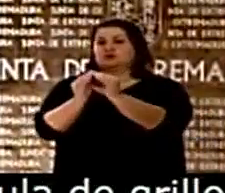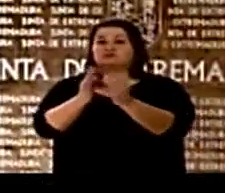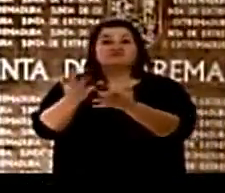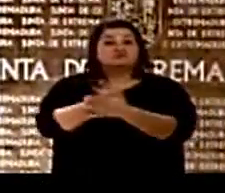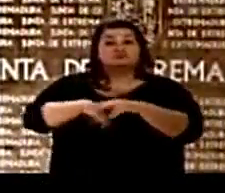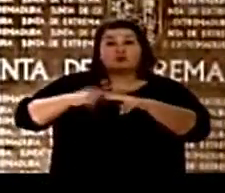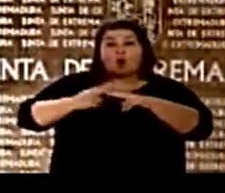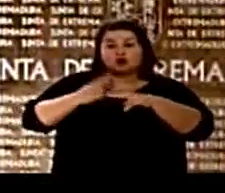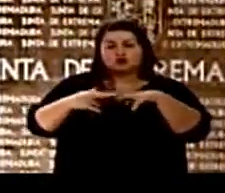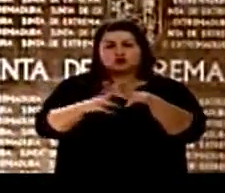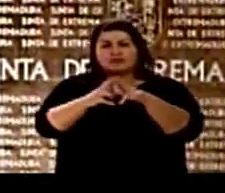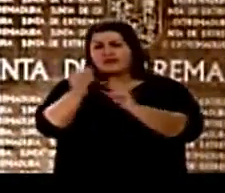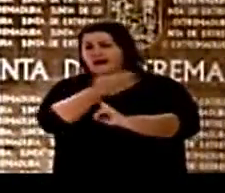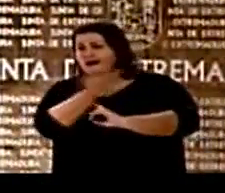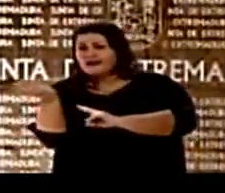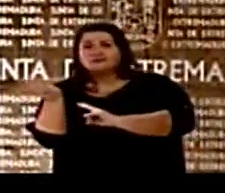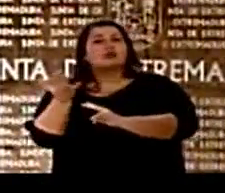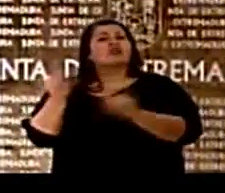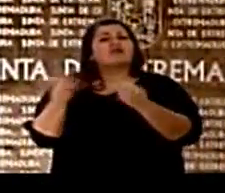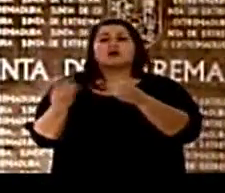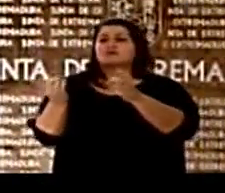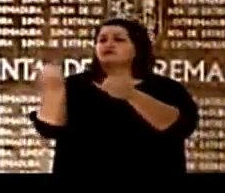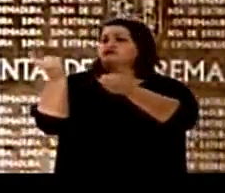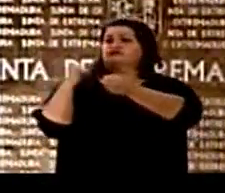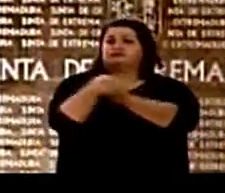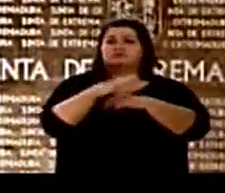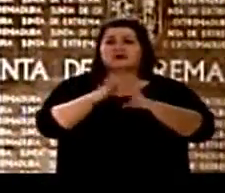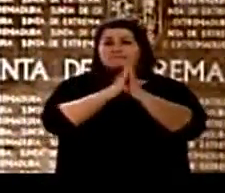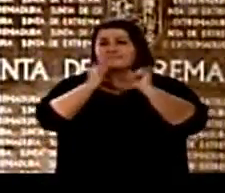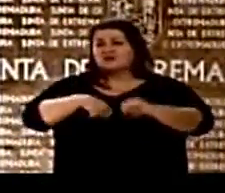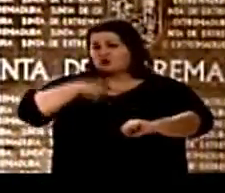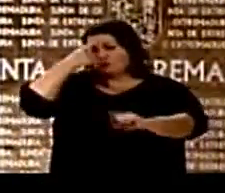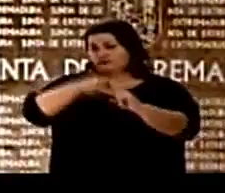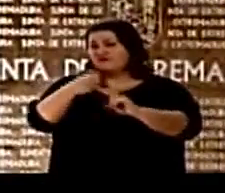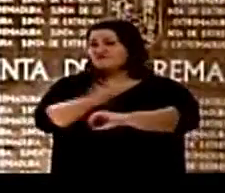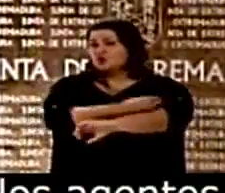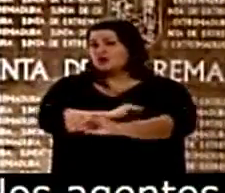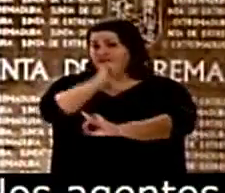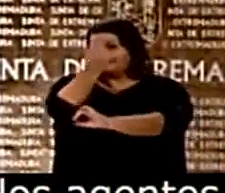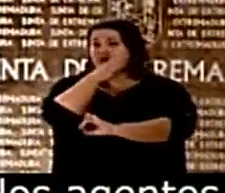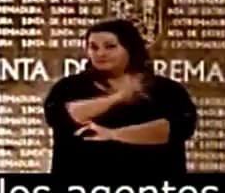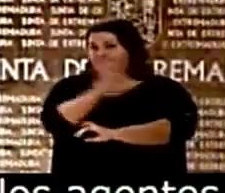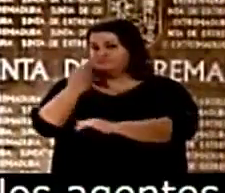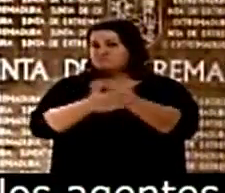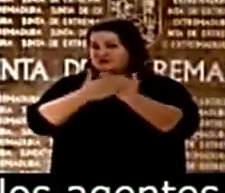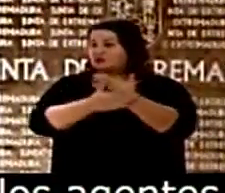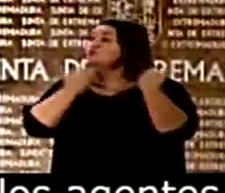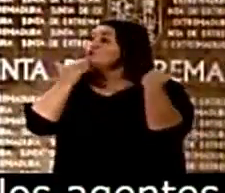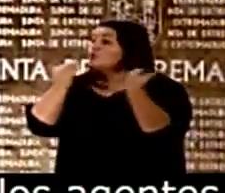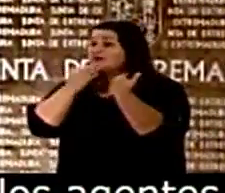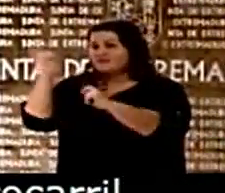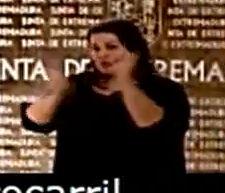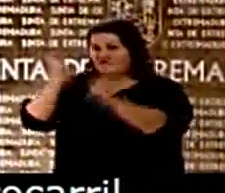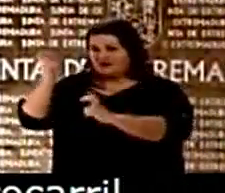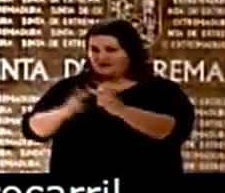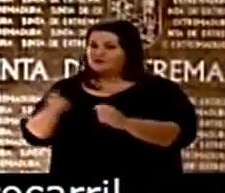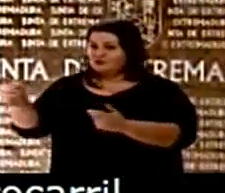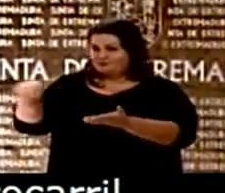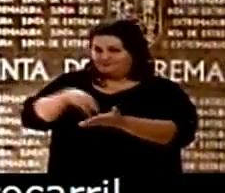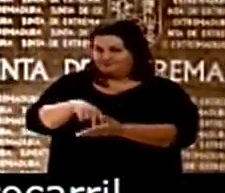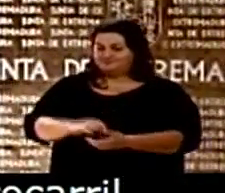agentes políticos y sociales alrededor del pacto por el ferrocarril. Tiene la palabra el ministro y muchas gracias por tu